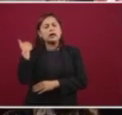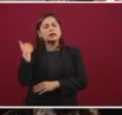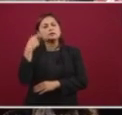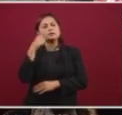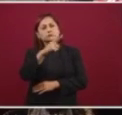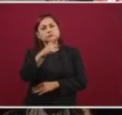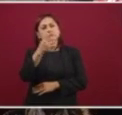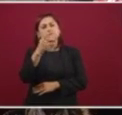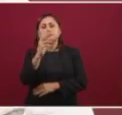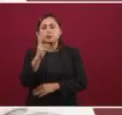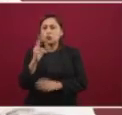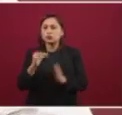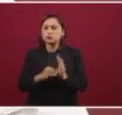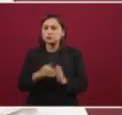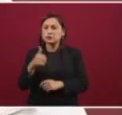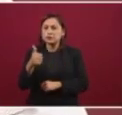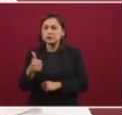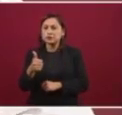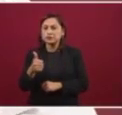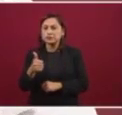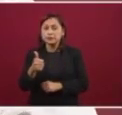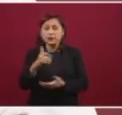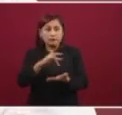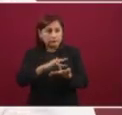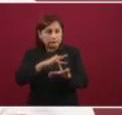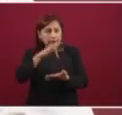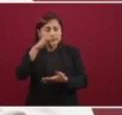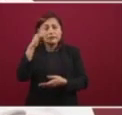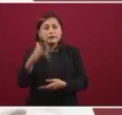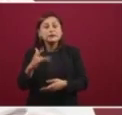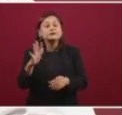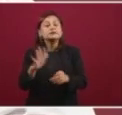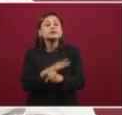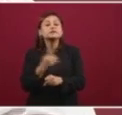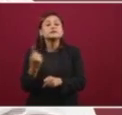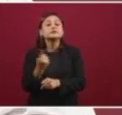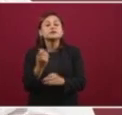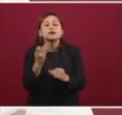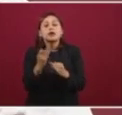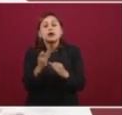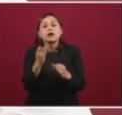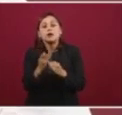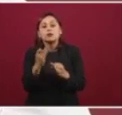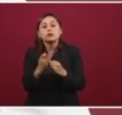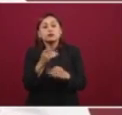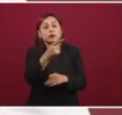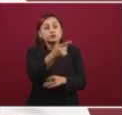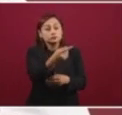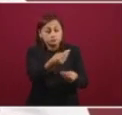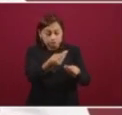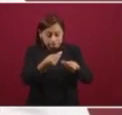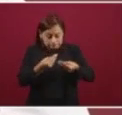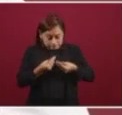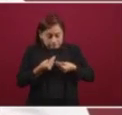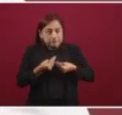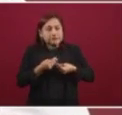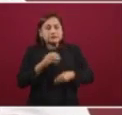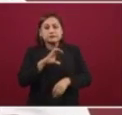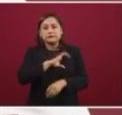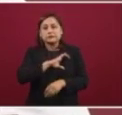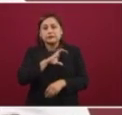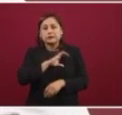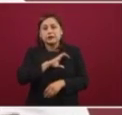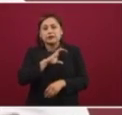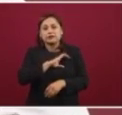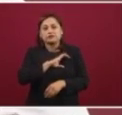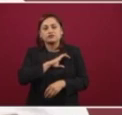gracias, porque con este hecho, con este aprecio y este cariño, usted